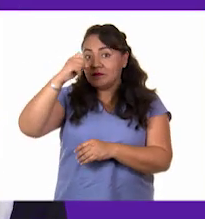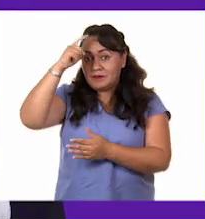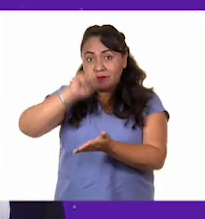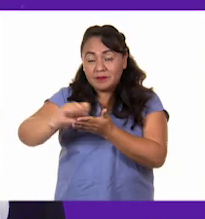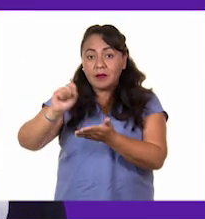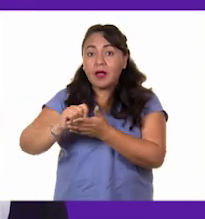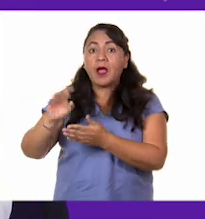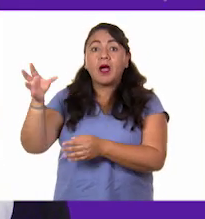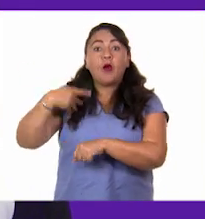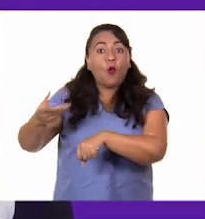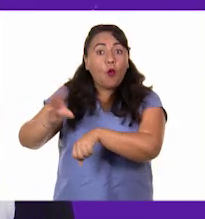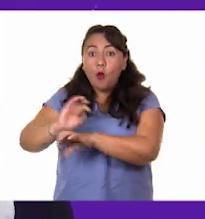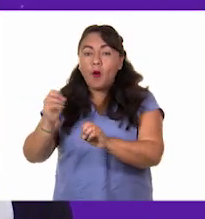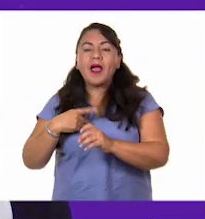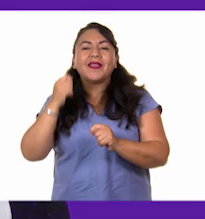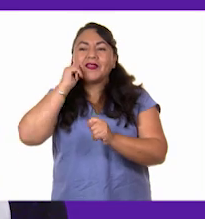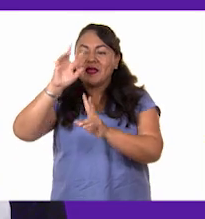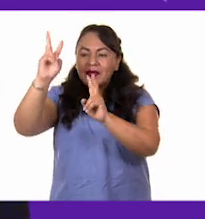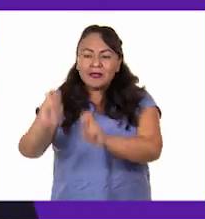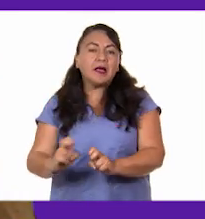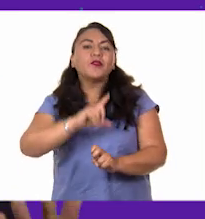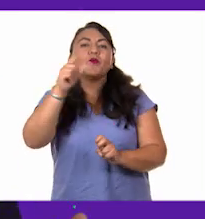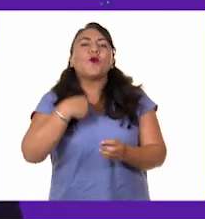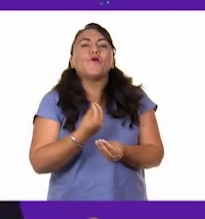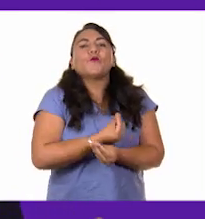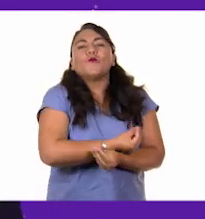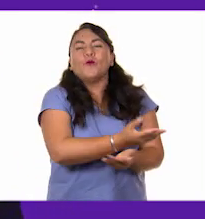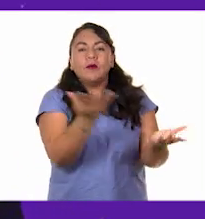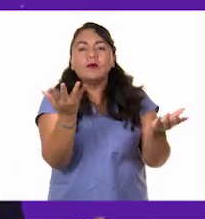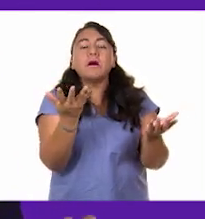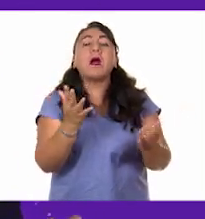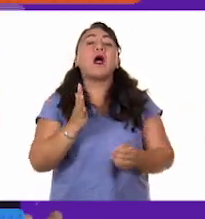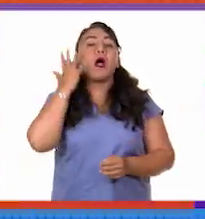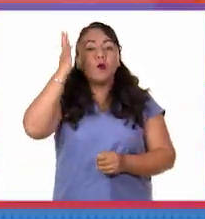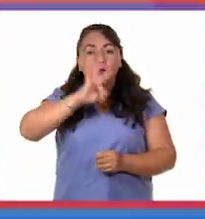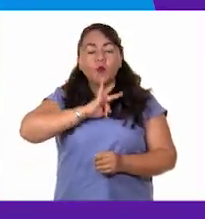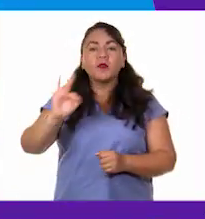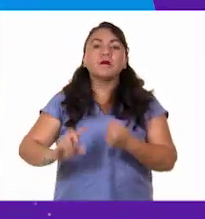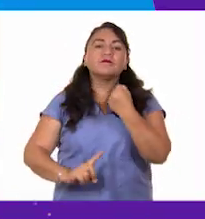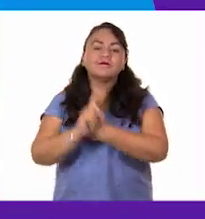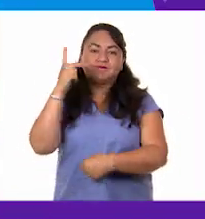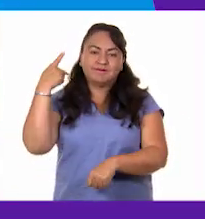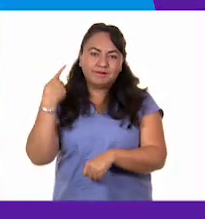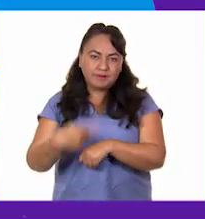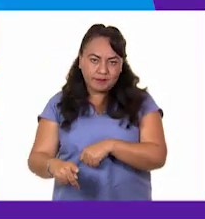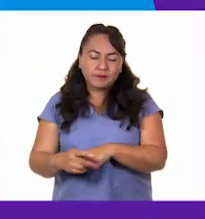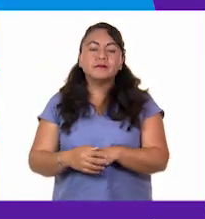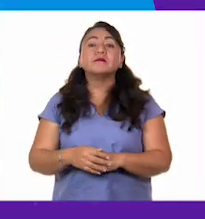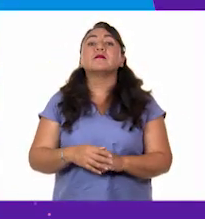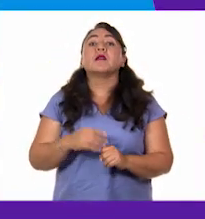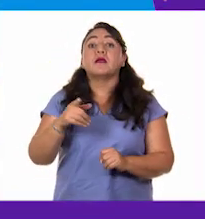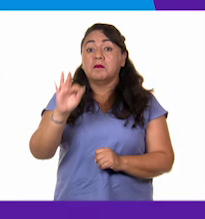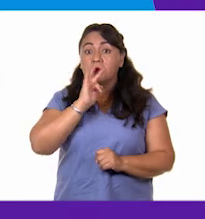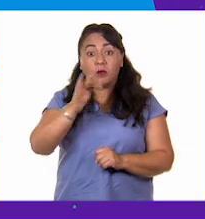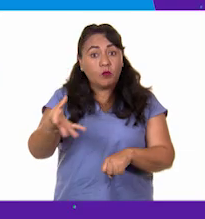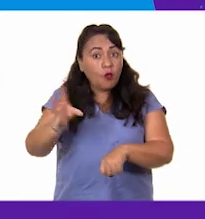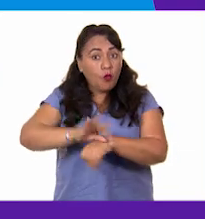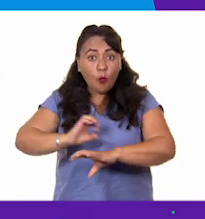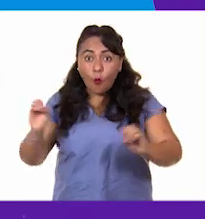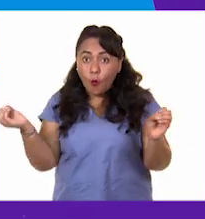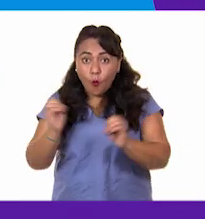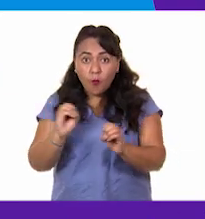hicieras, podrías estar cometiendo una falta grave y esto podría traerte problemas. Si no cuentas con los permisos